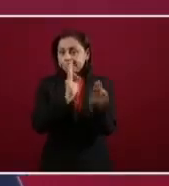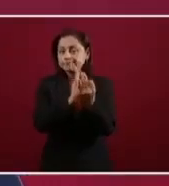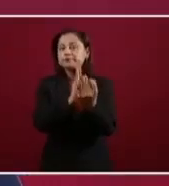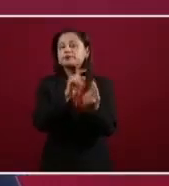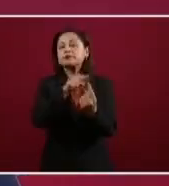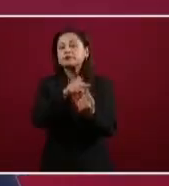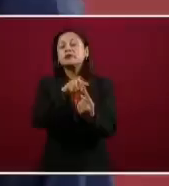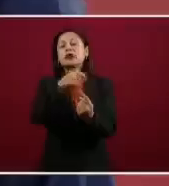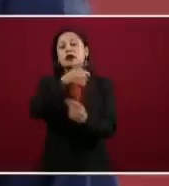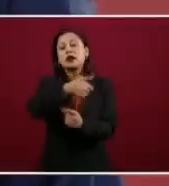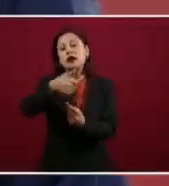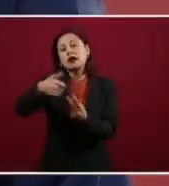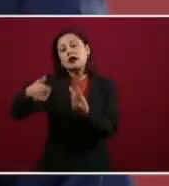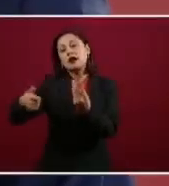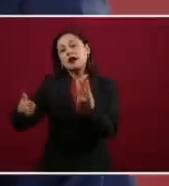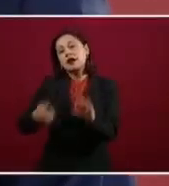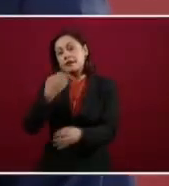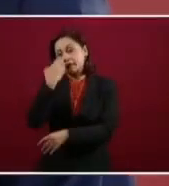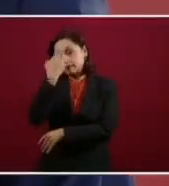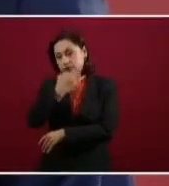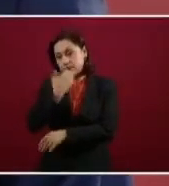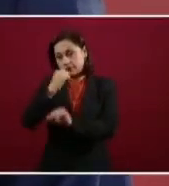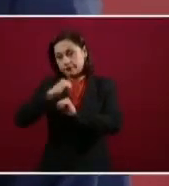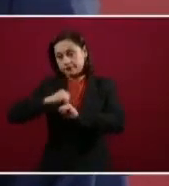precisamente por eso